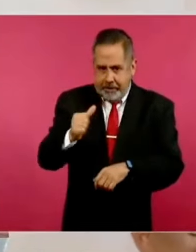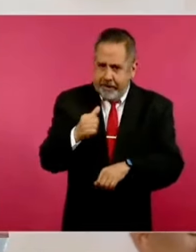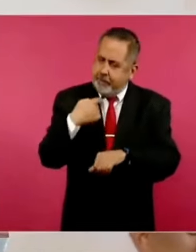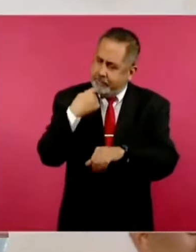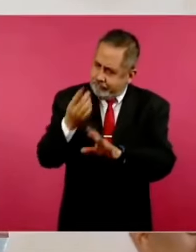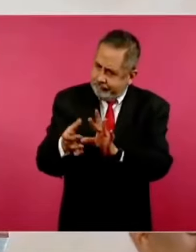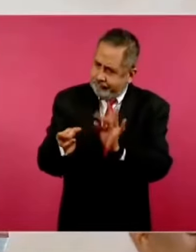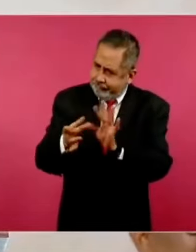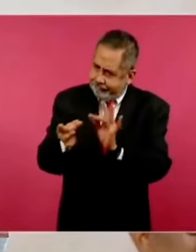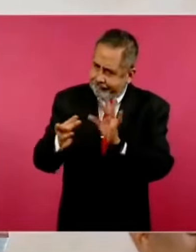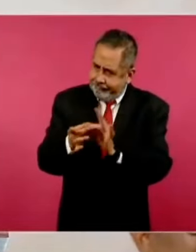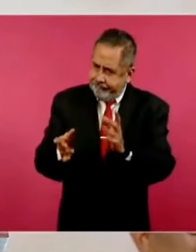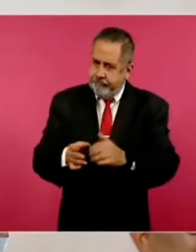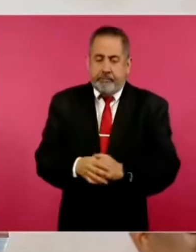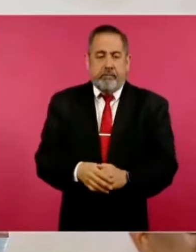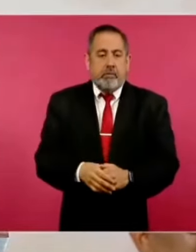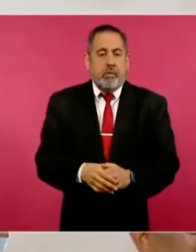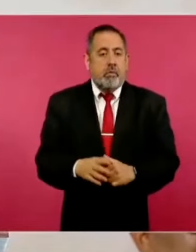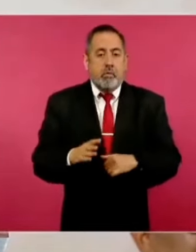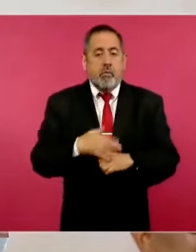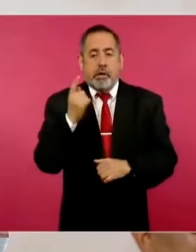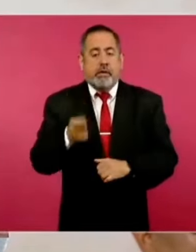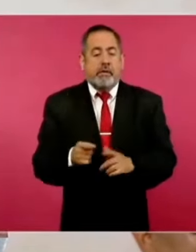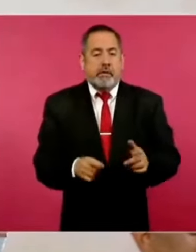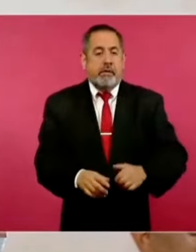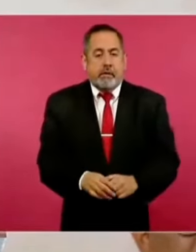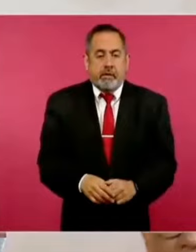porque apuestan